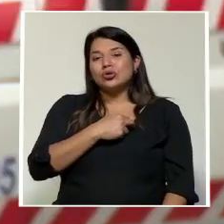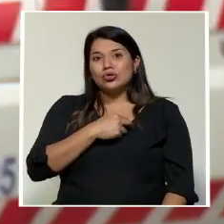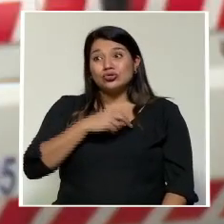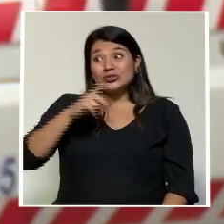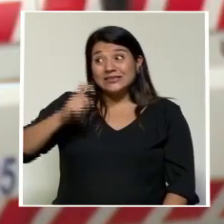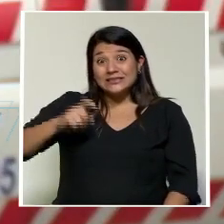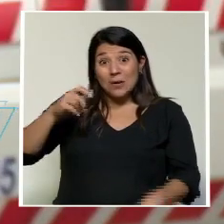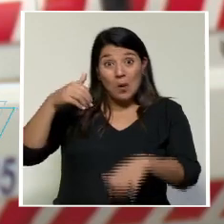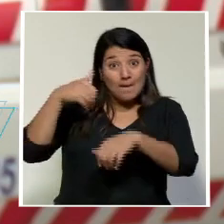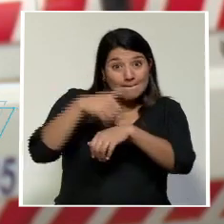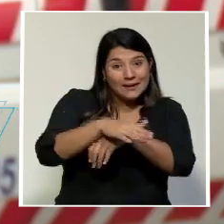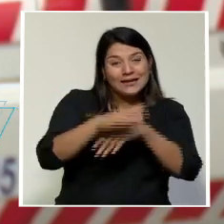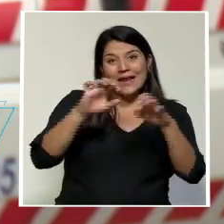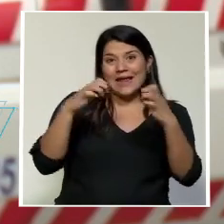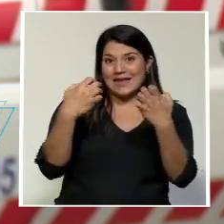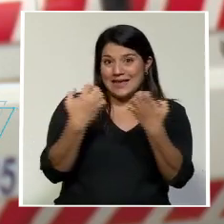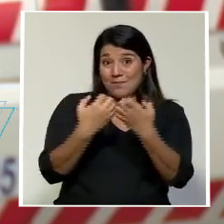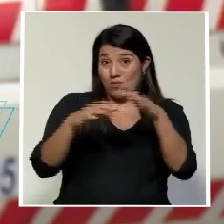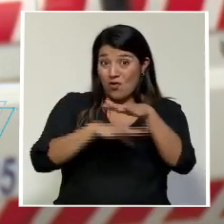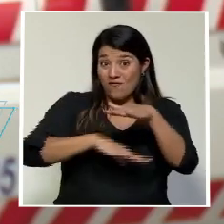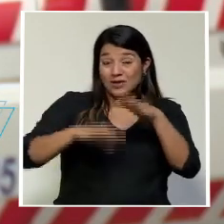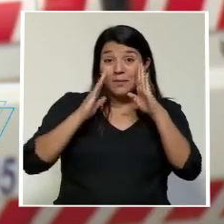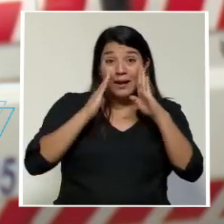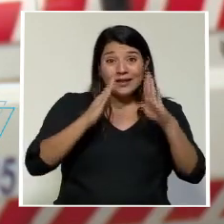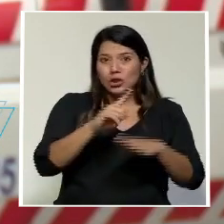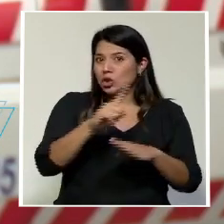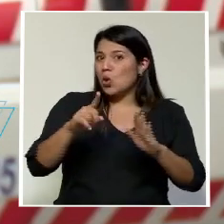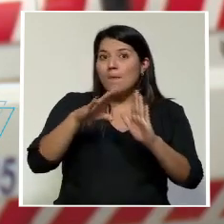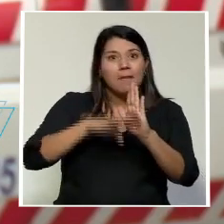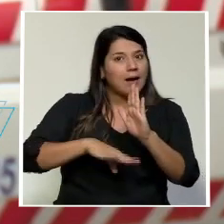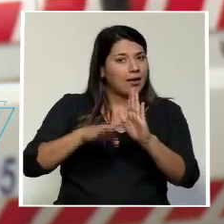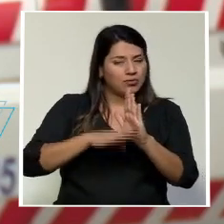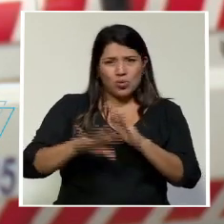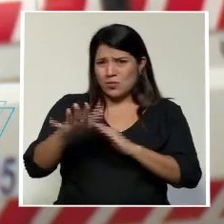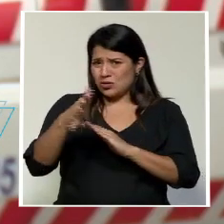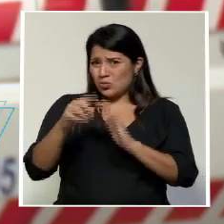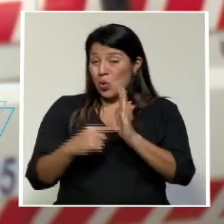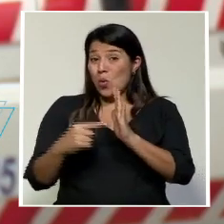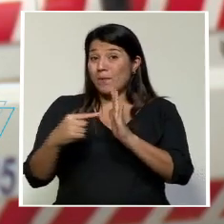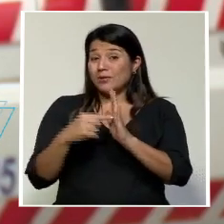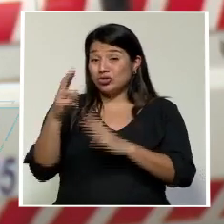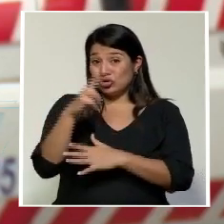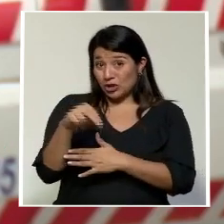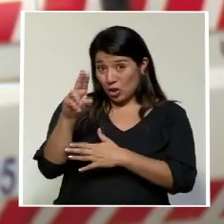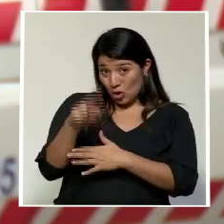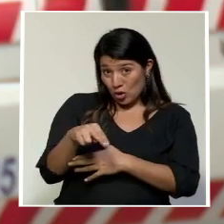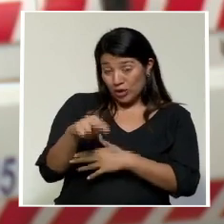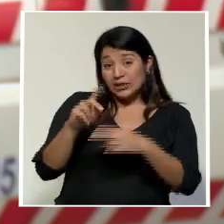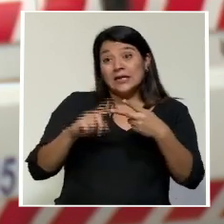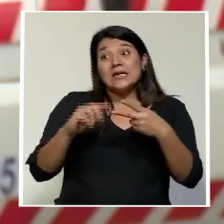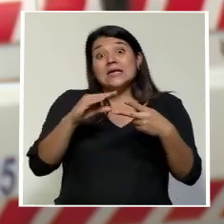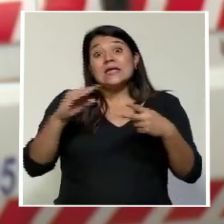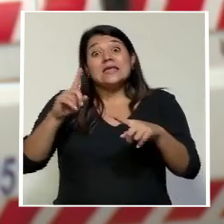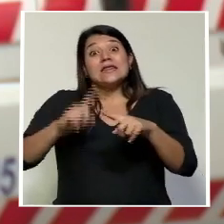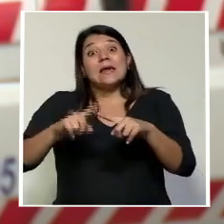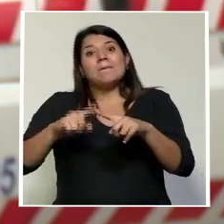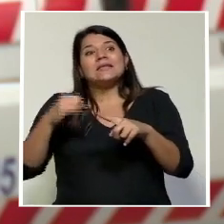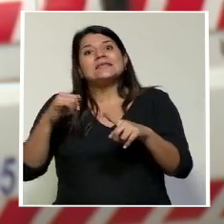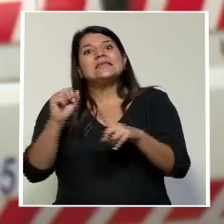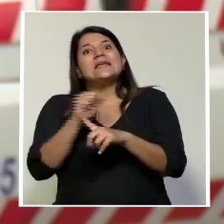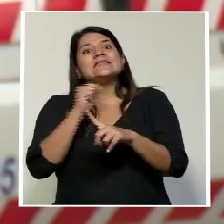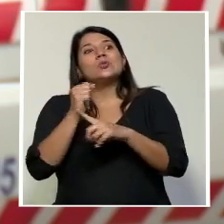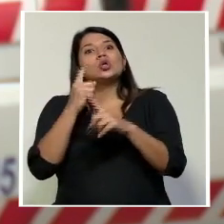inicial de respuesta, no es barato, está alrededor de un millón de colones. Más la complejidad que esto conlleve de enviar más